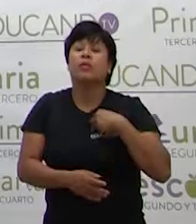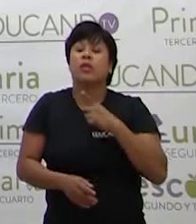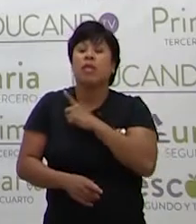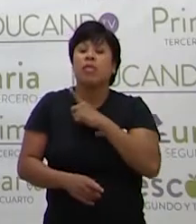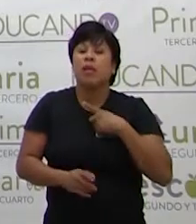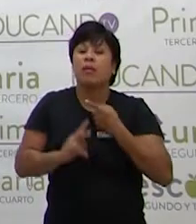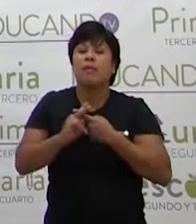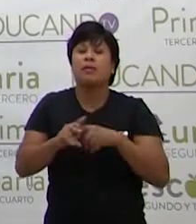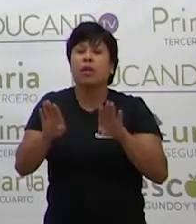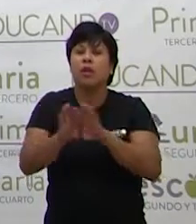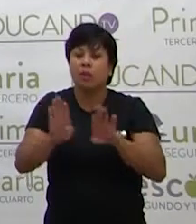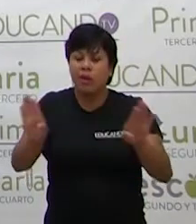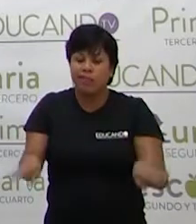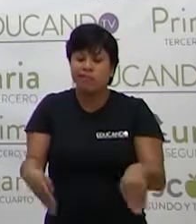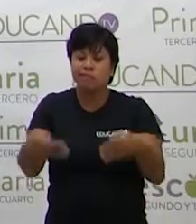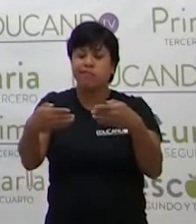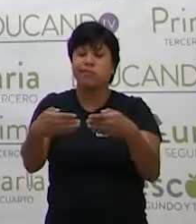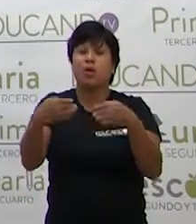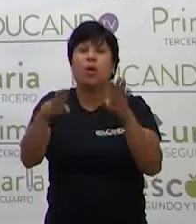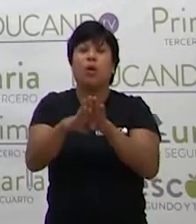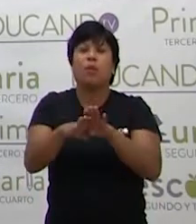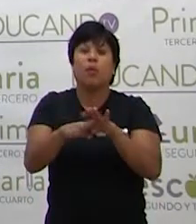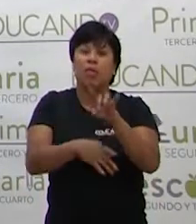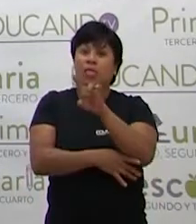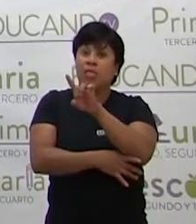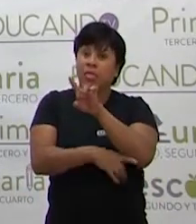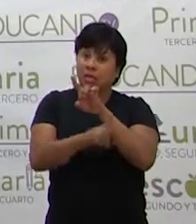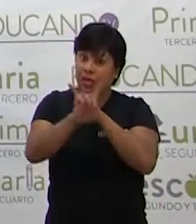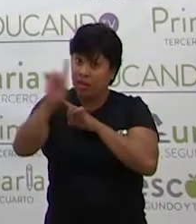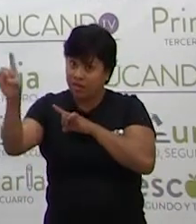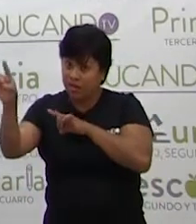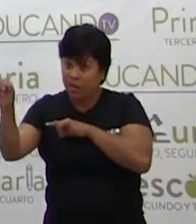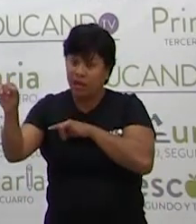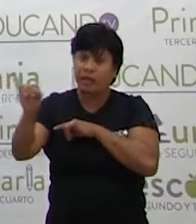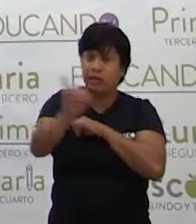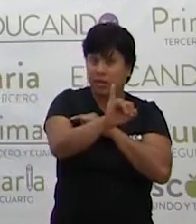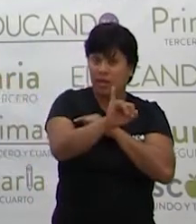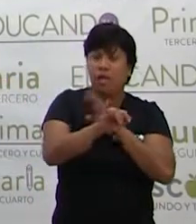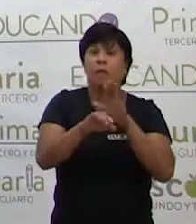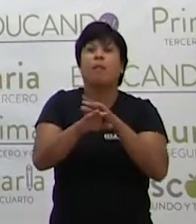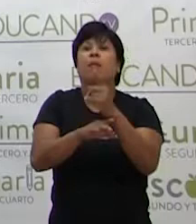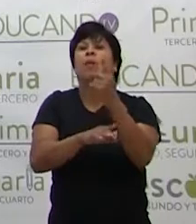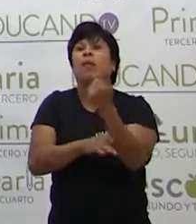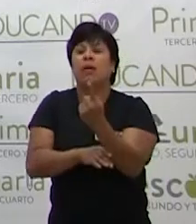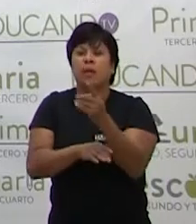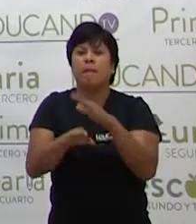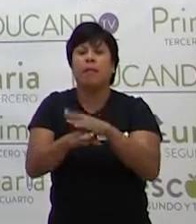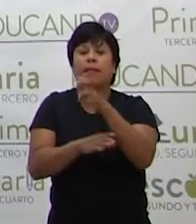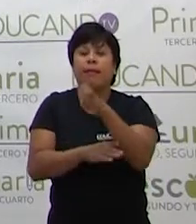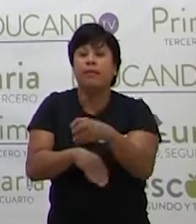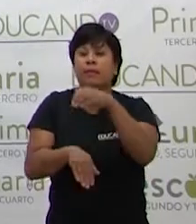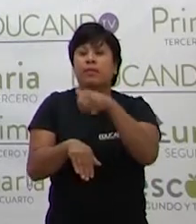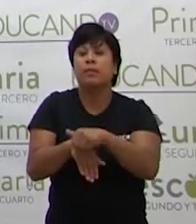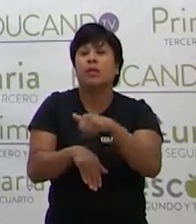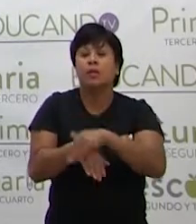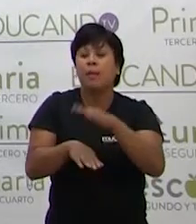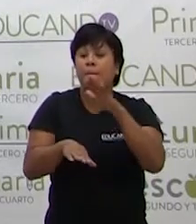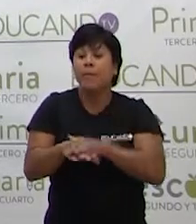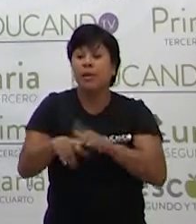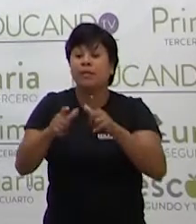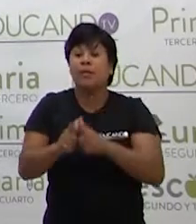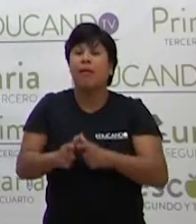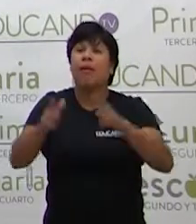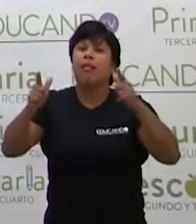empezar a comparar de derecha a izquierda. ¿Por qué? Porque este es el número más